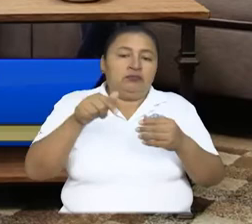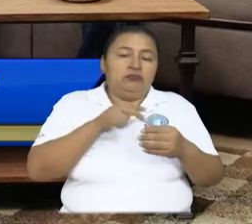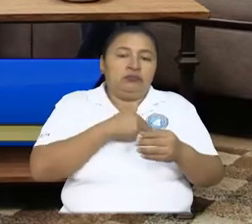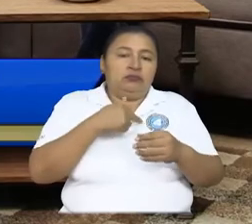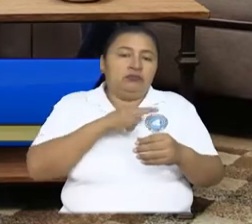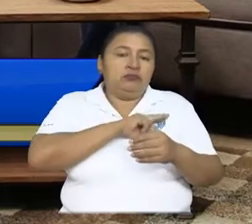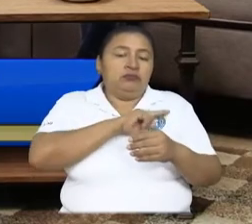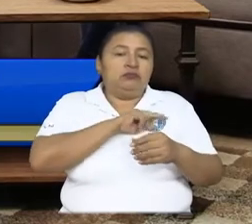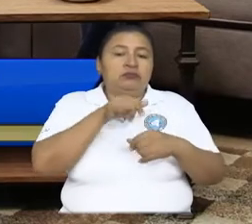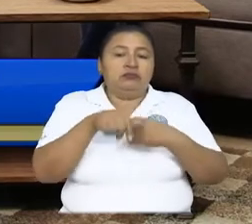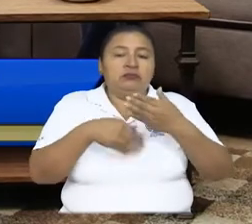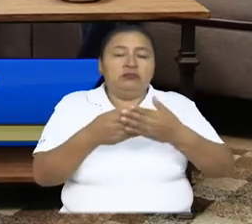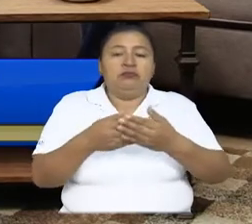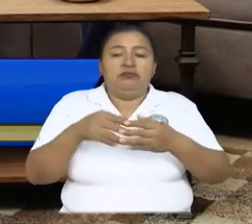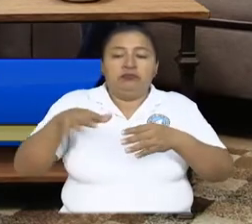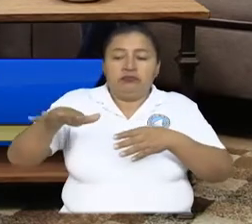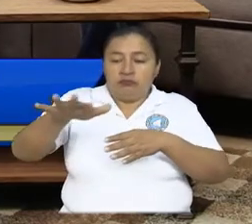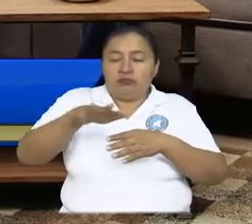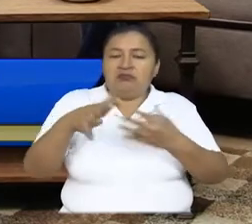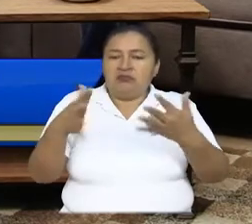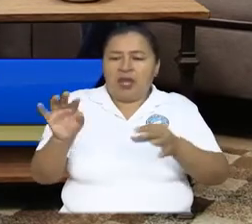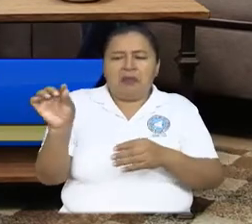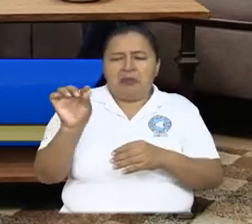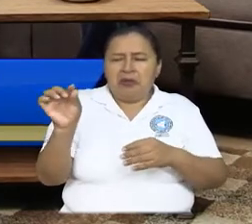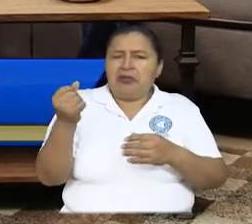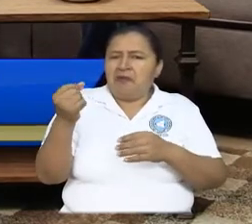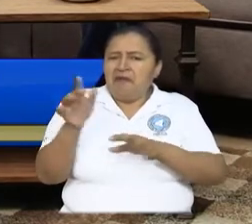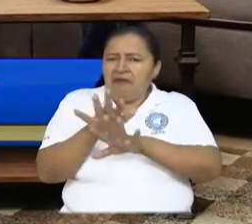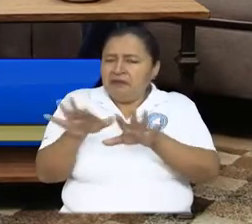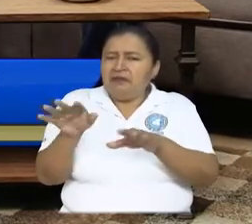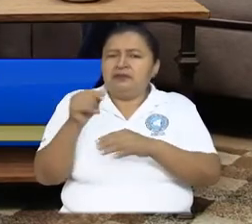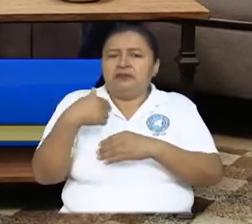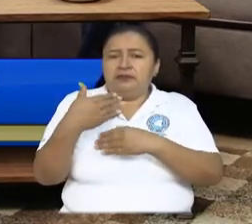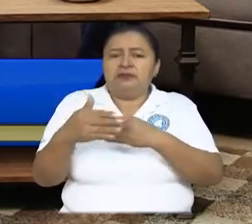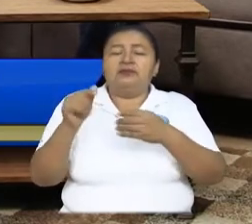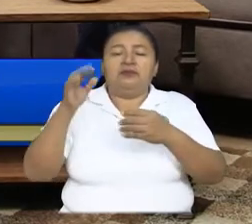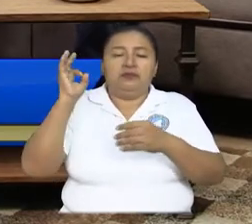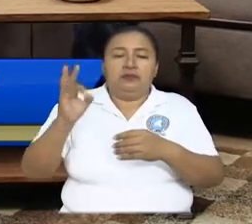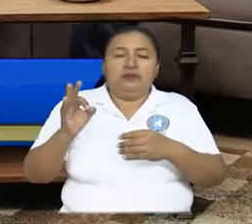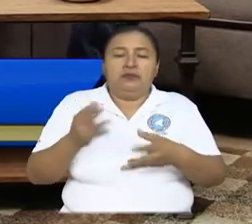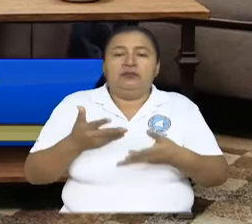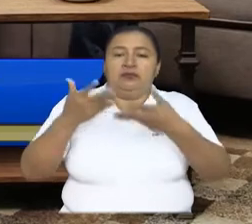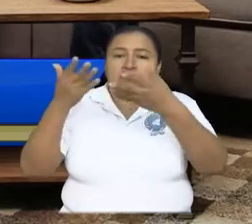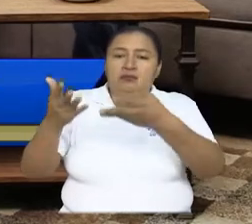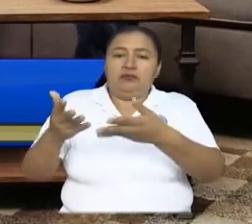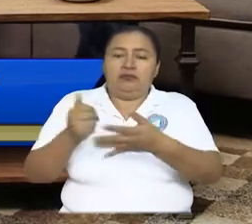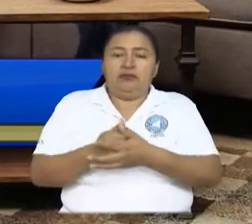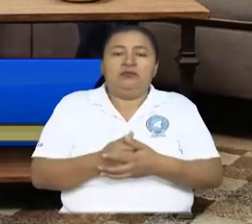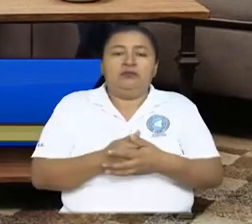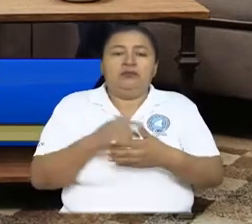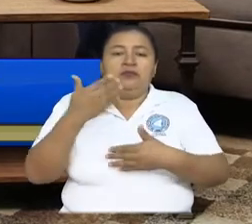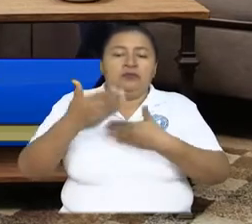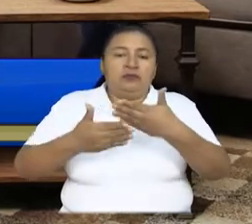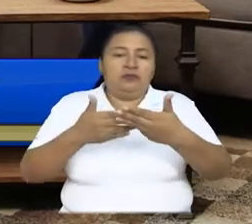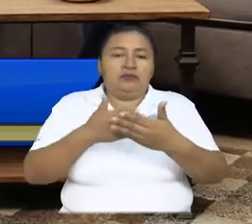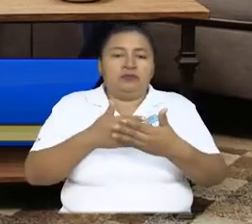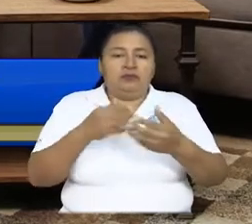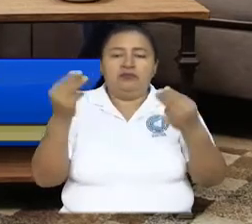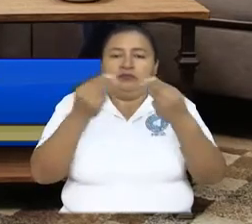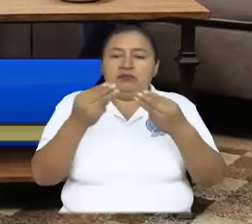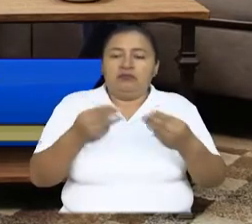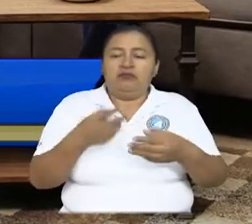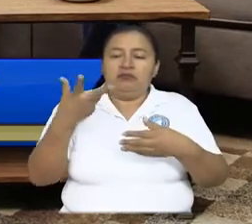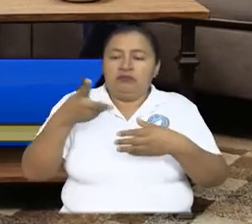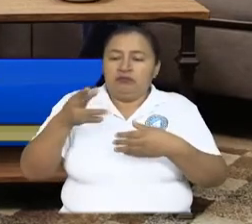la el área ya está casi terminada y vamos a asegurarla digamos en la